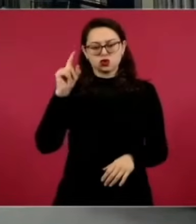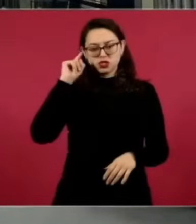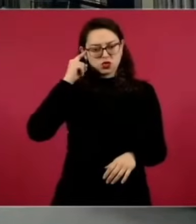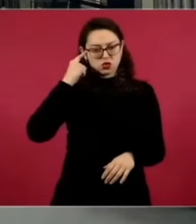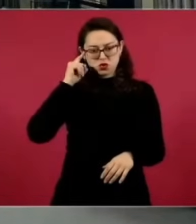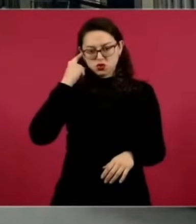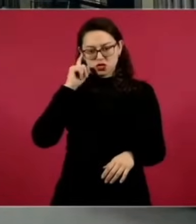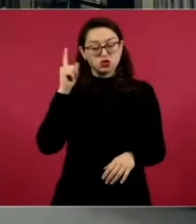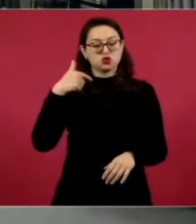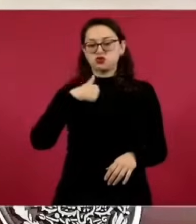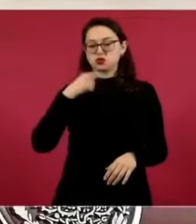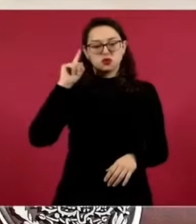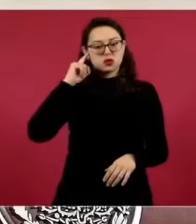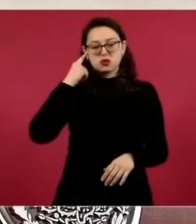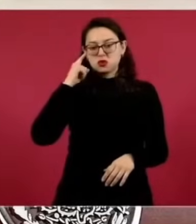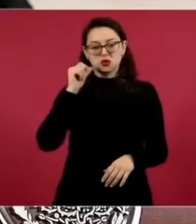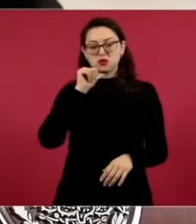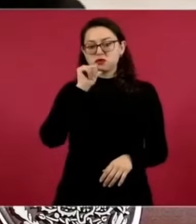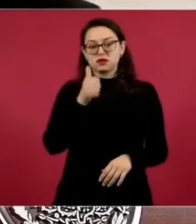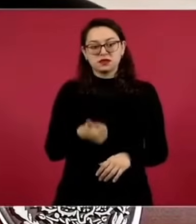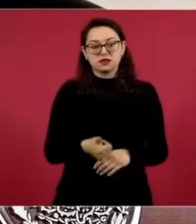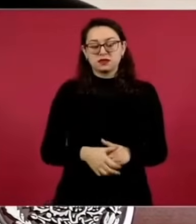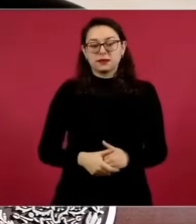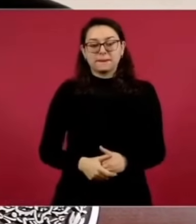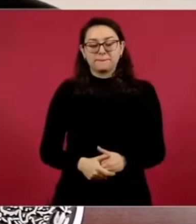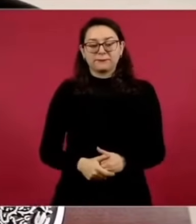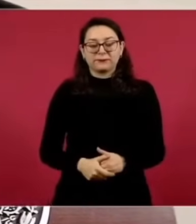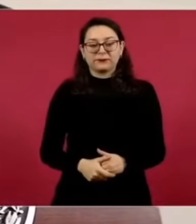porque yo no me enojo.